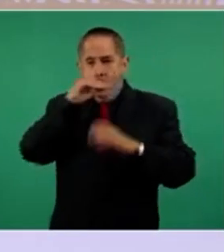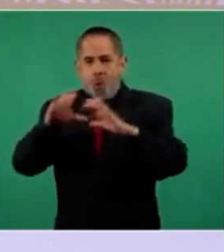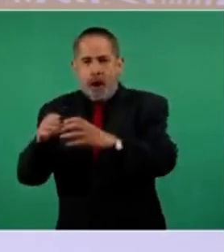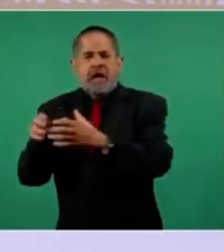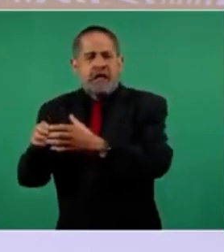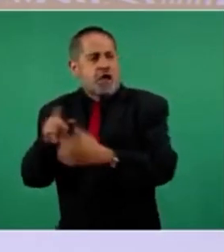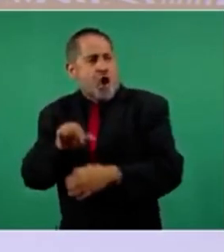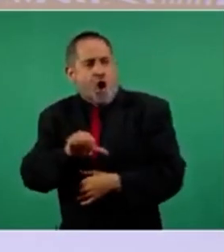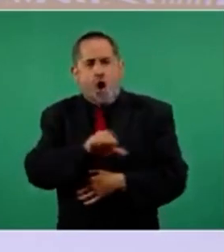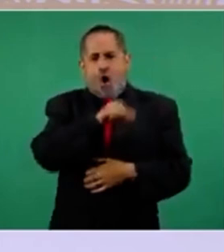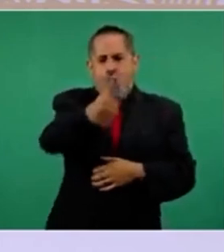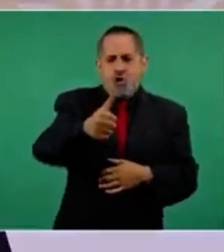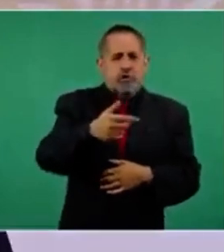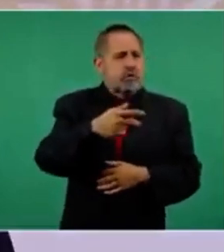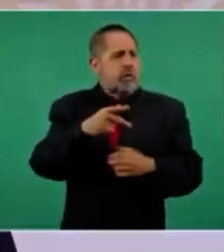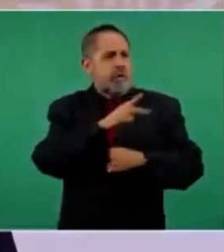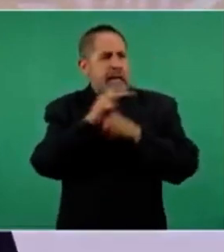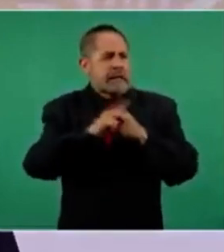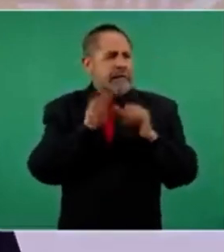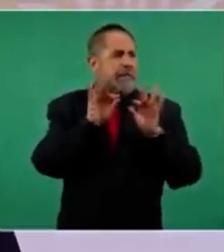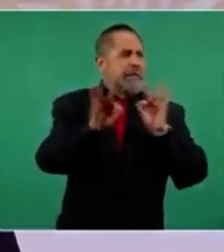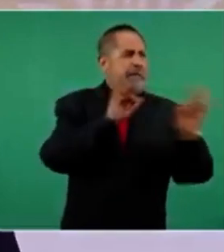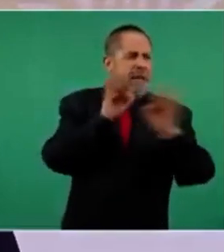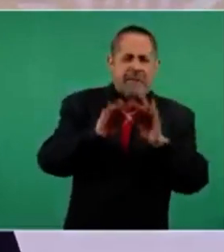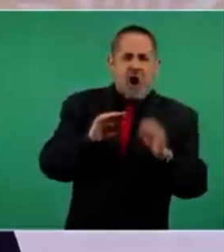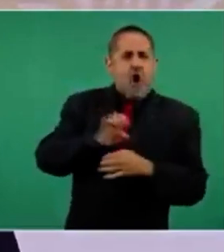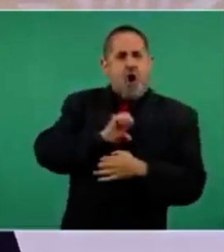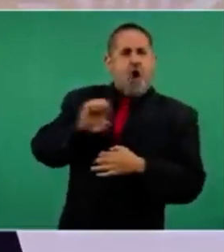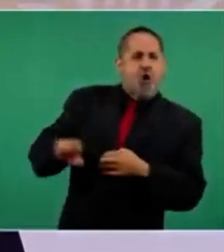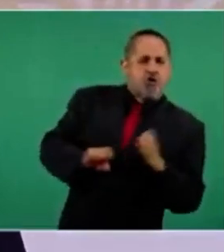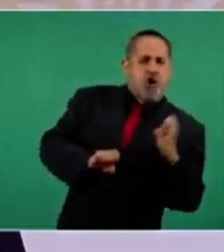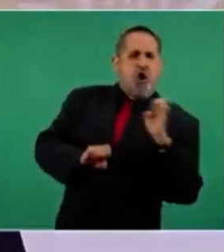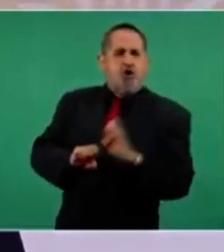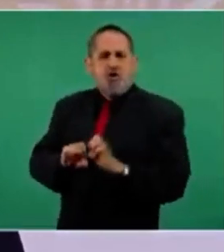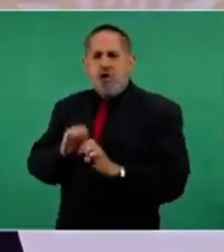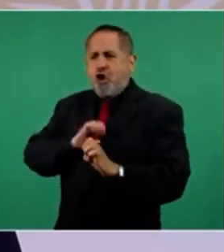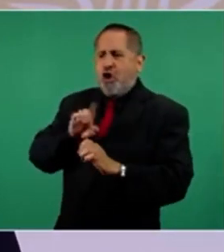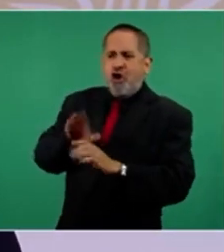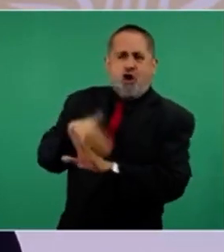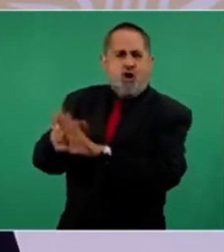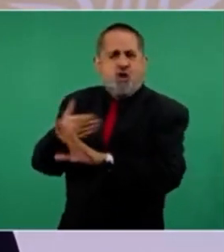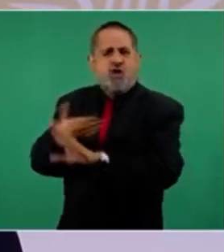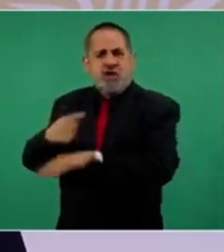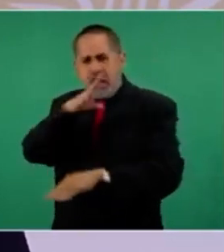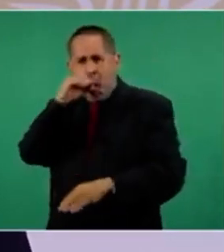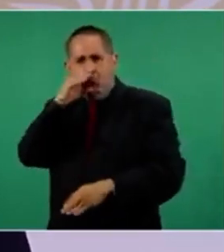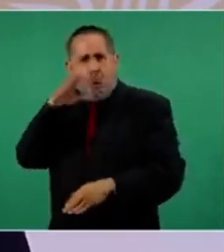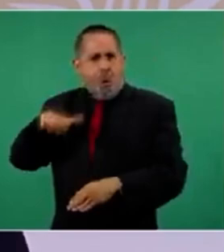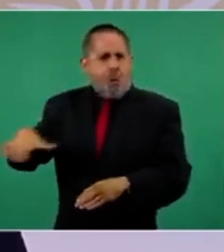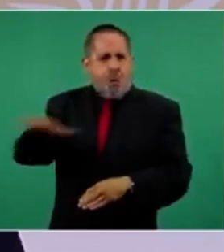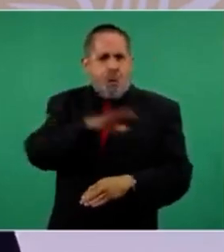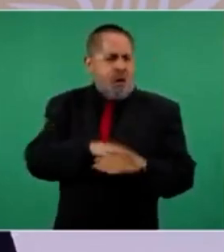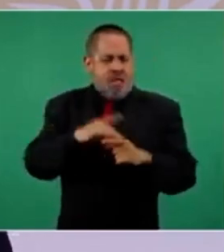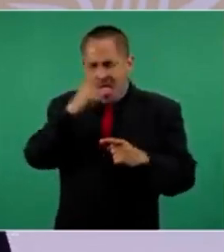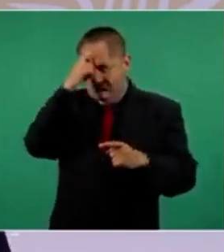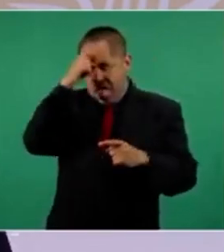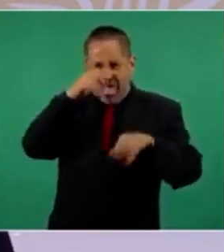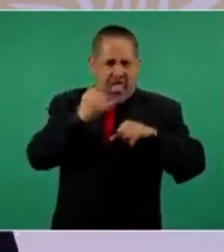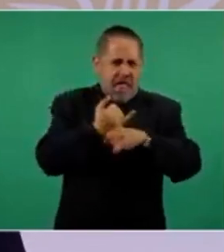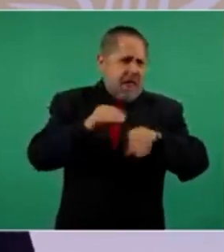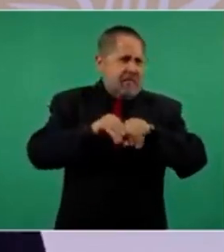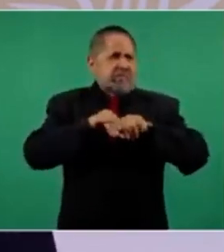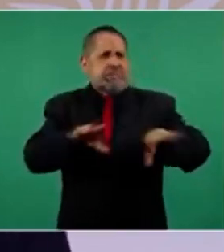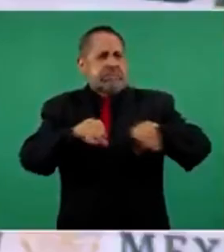odio, desinformación, manipulación y mentiras montada sobre las más diversas e influyentes plataformas